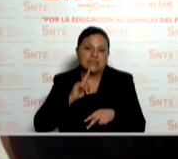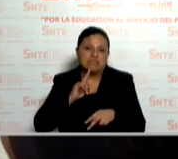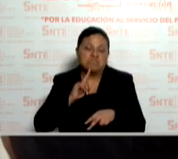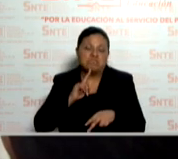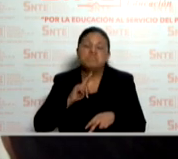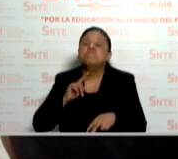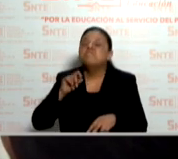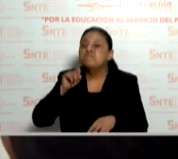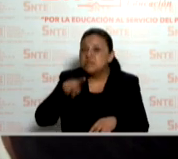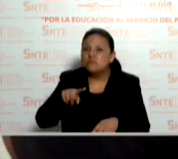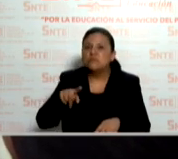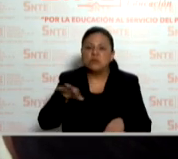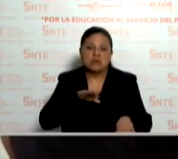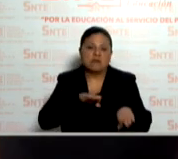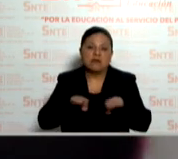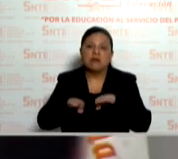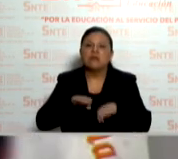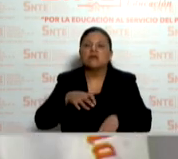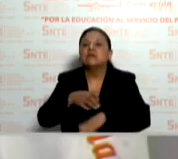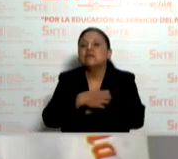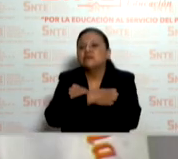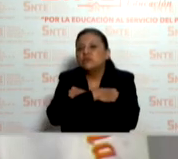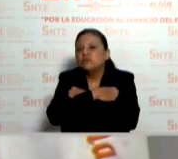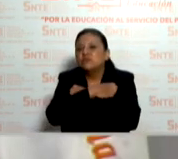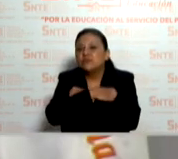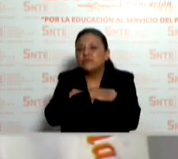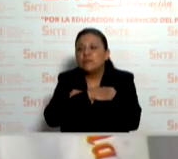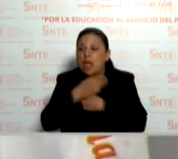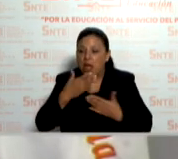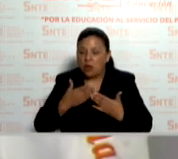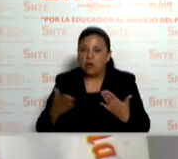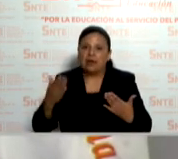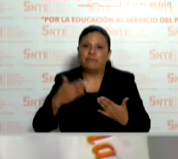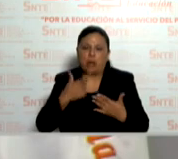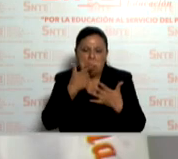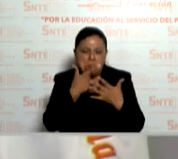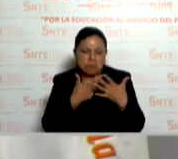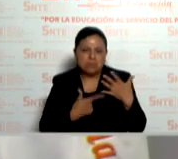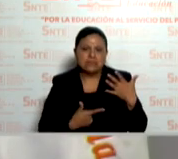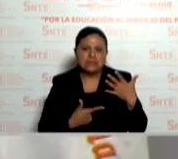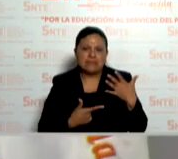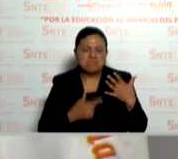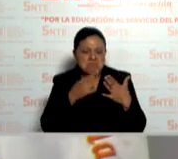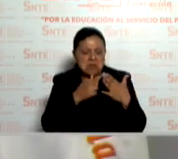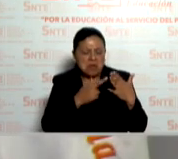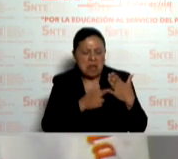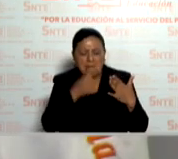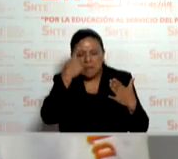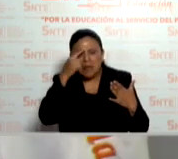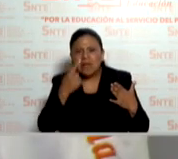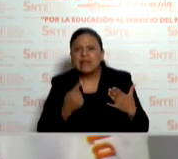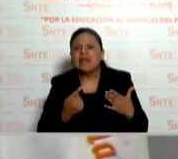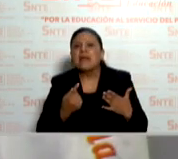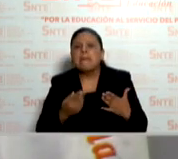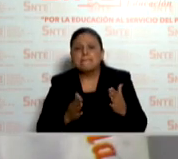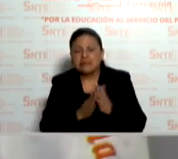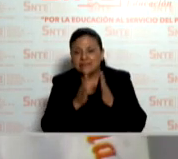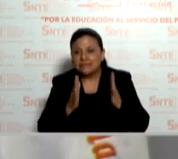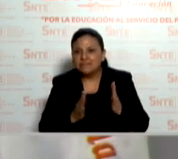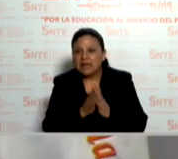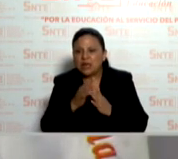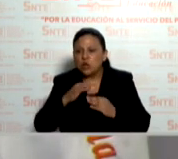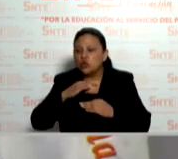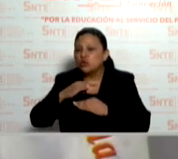trabajadores de la educación. A través de la convocatoria Comparte tu experiencia, todas y todos en la